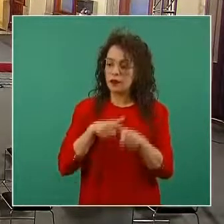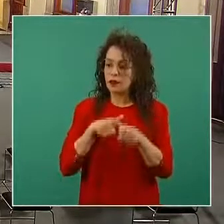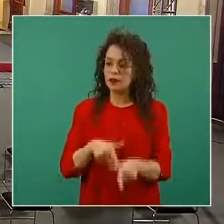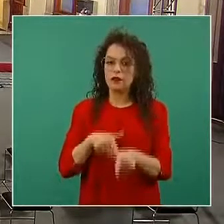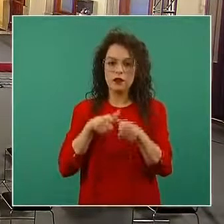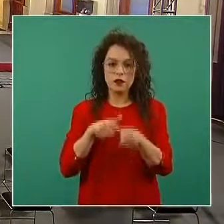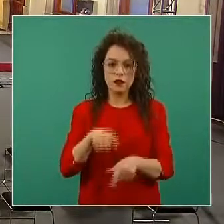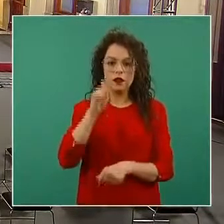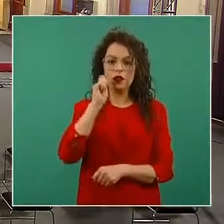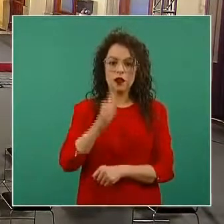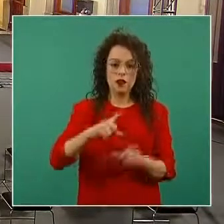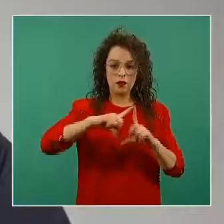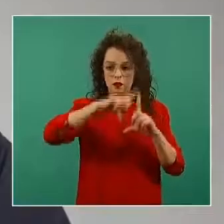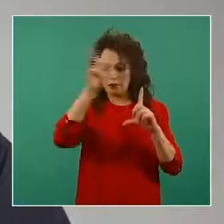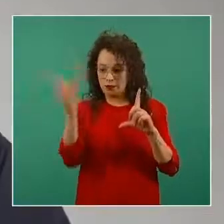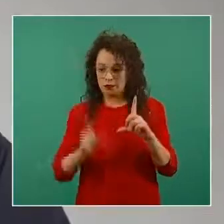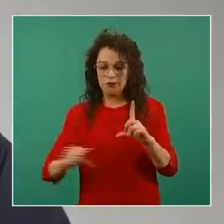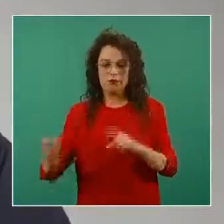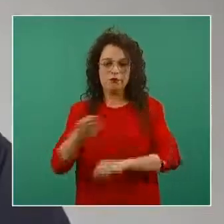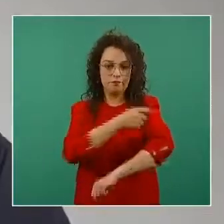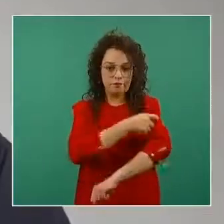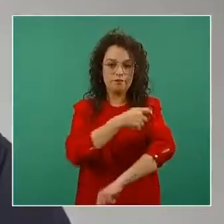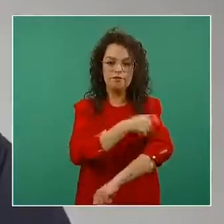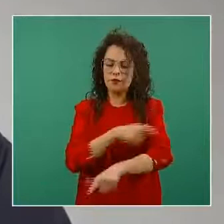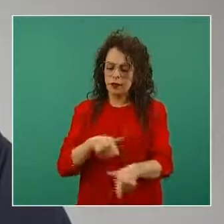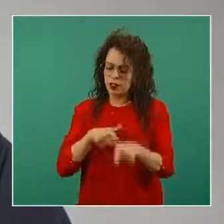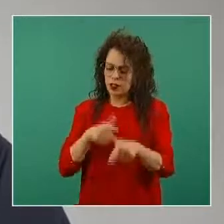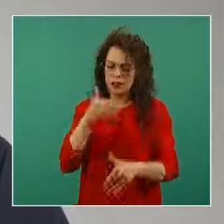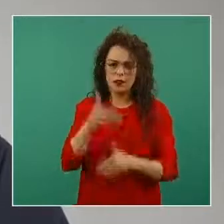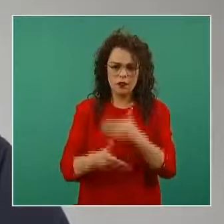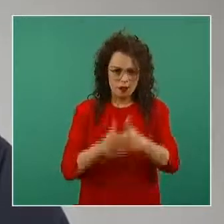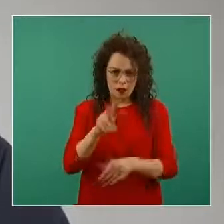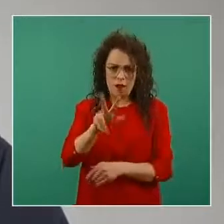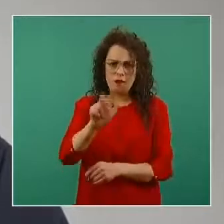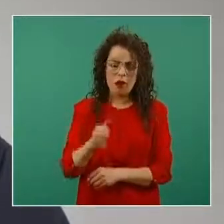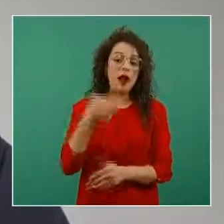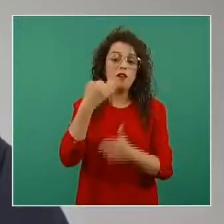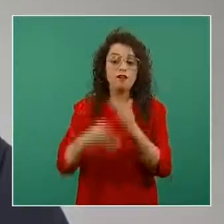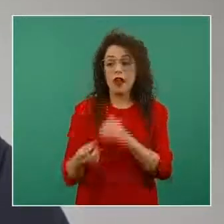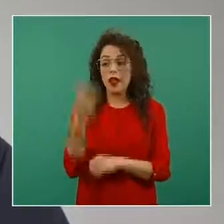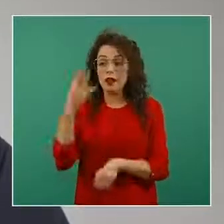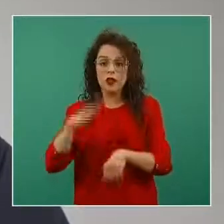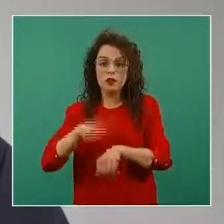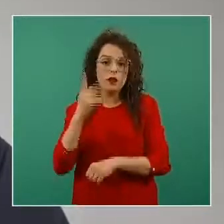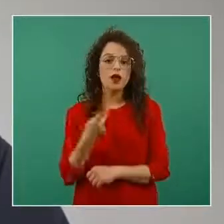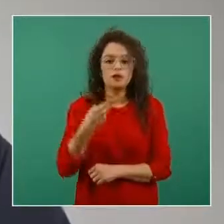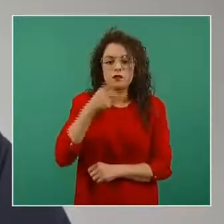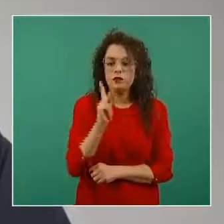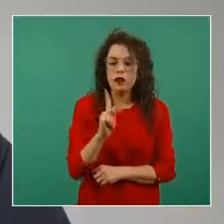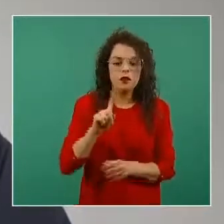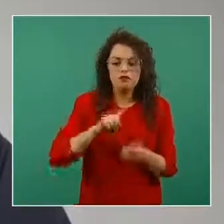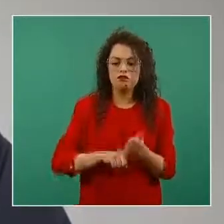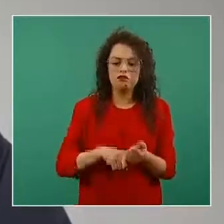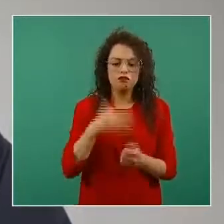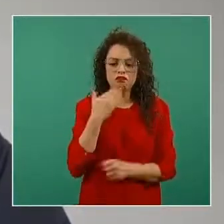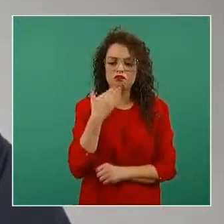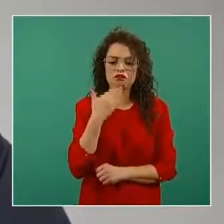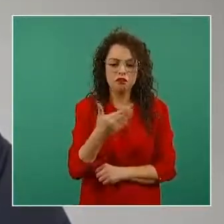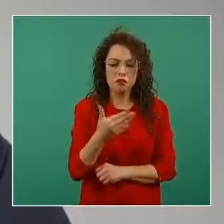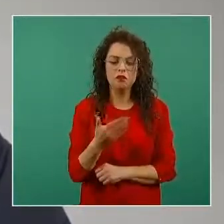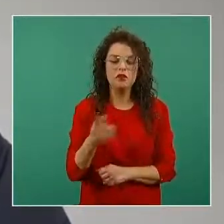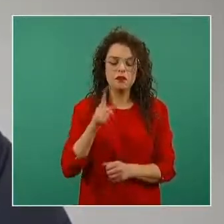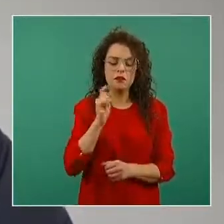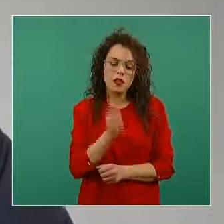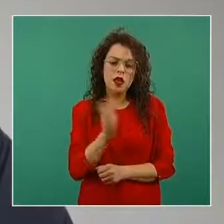faltan todavía 3 etapas más, pero cada una de ellas tiene una temporalidad asignada y en función de esa temporalidad estamos